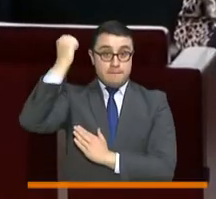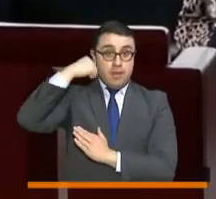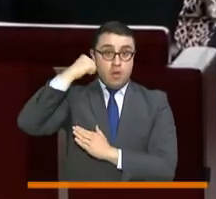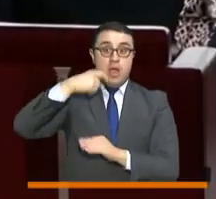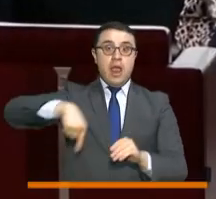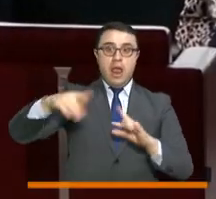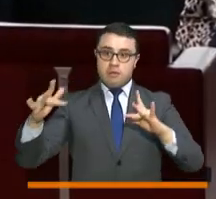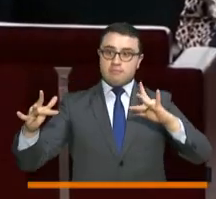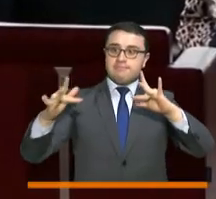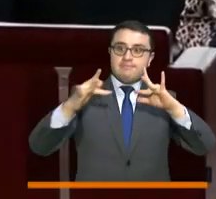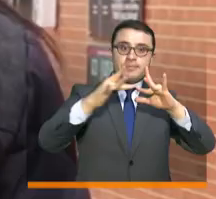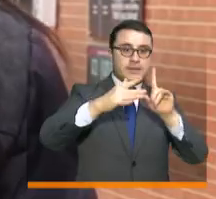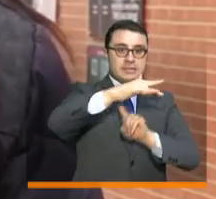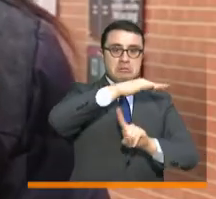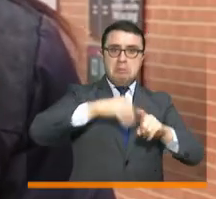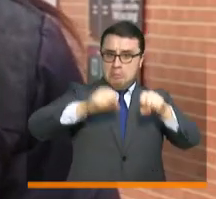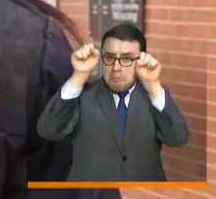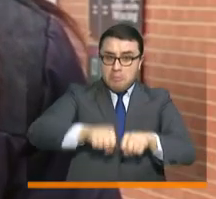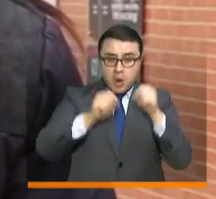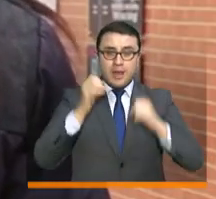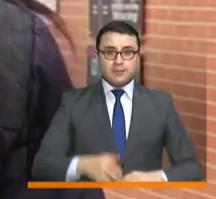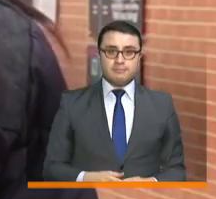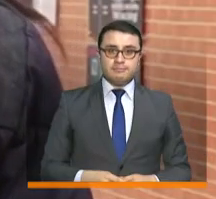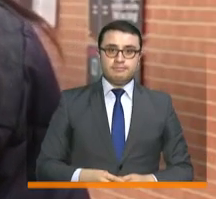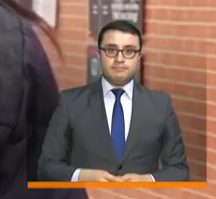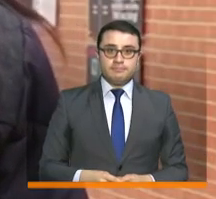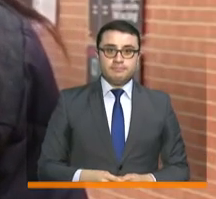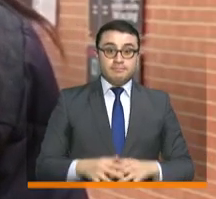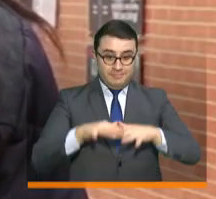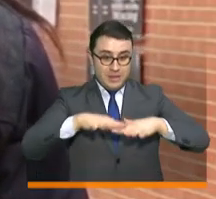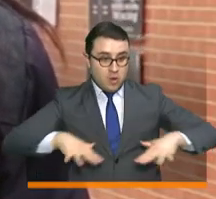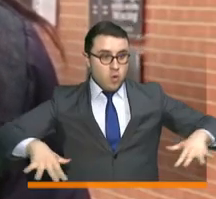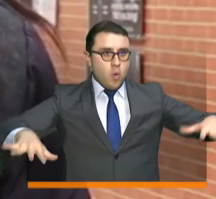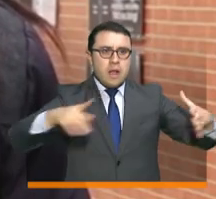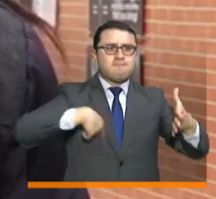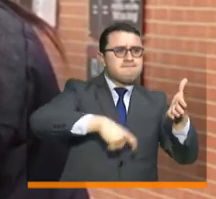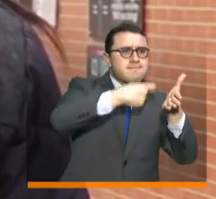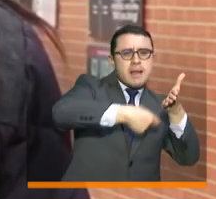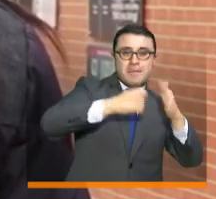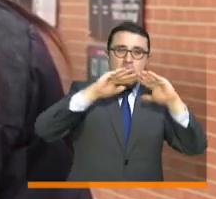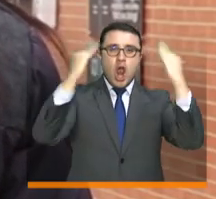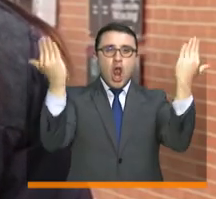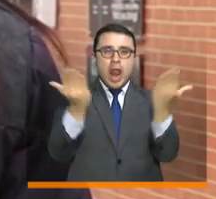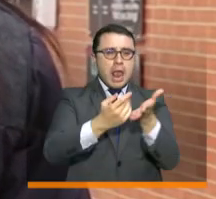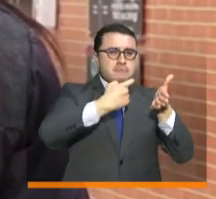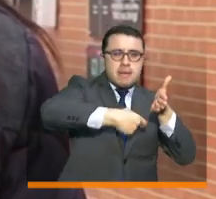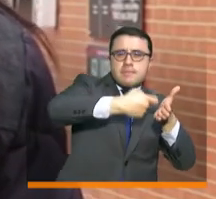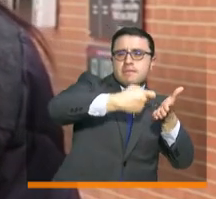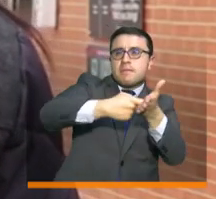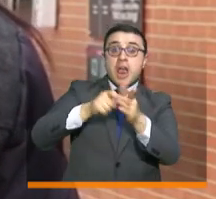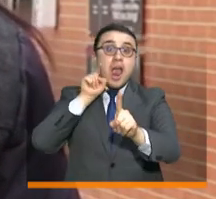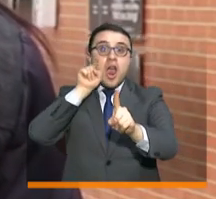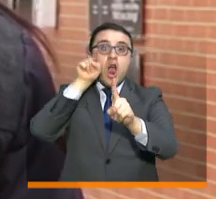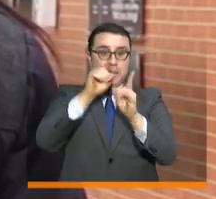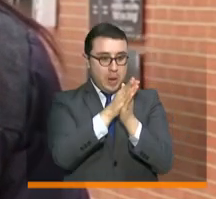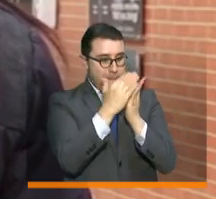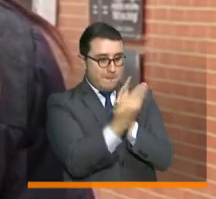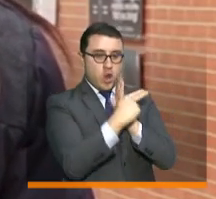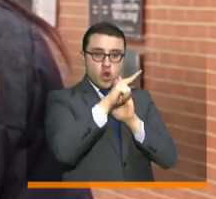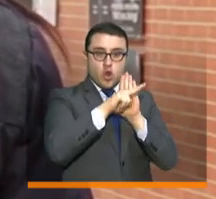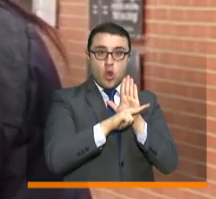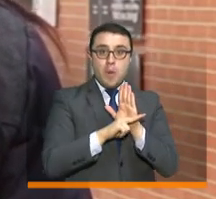aseguren su adaptación. Todas las adecuaciones que hemos hecho en el campus del colegio para cumplir el protocolo de